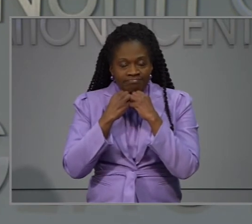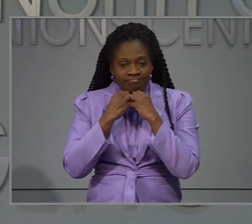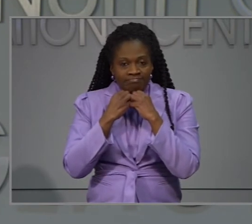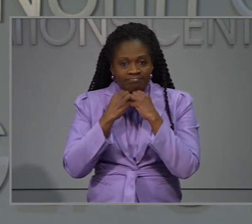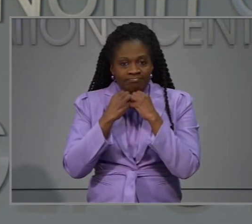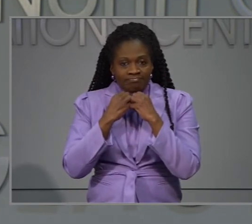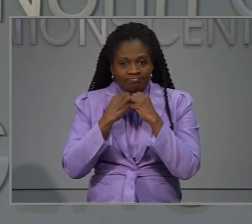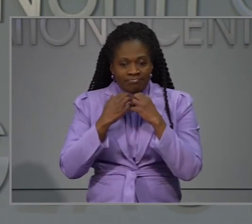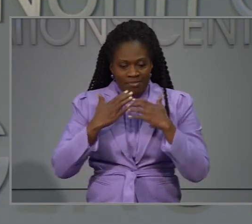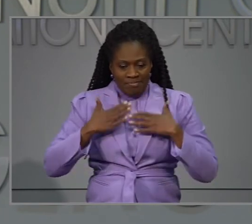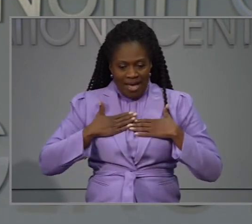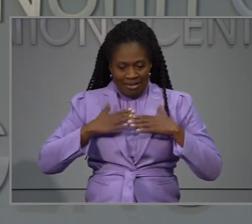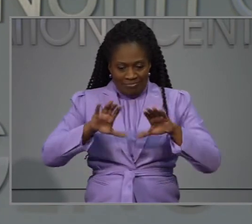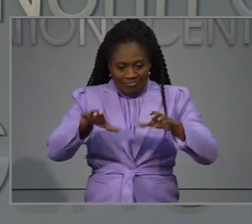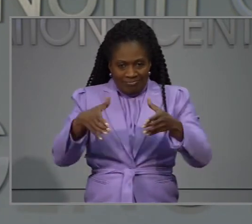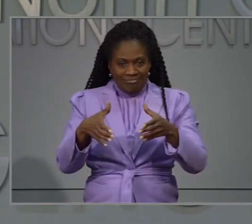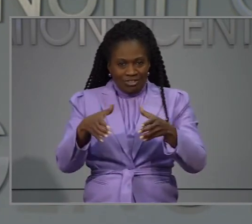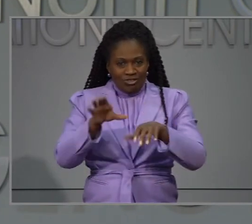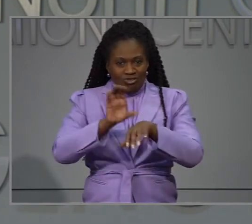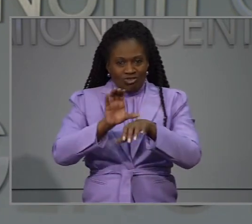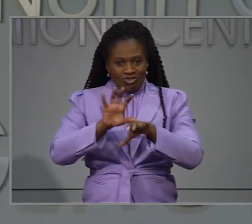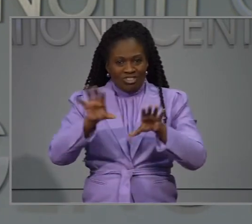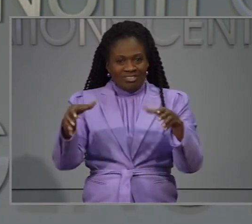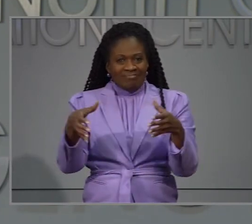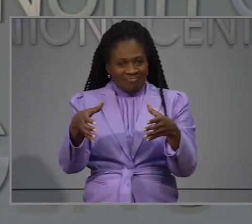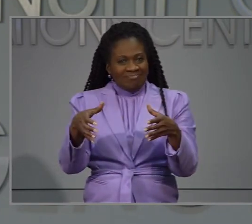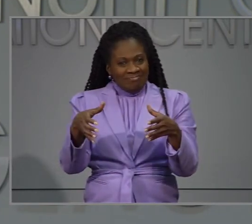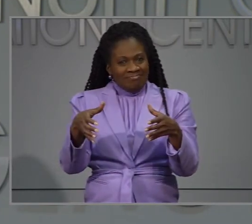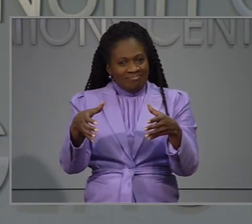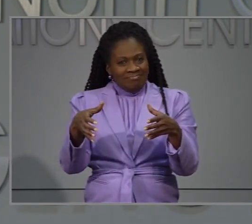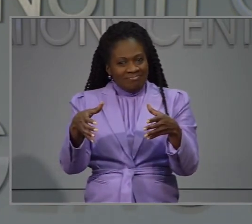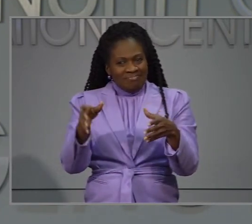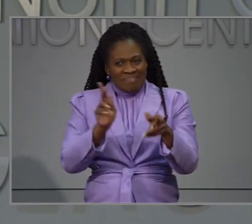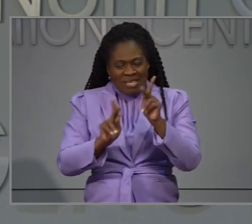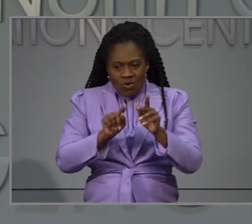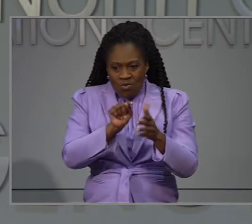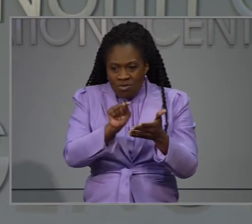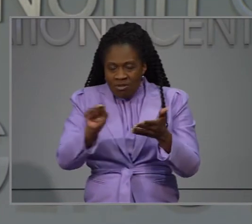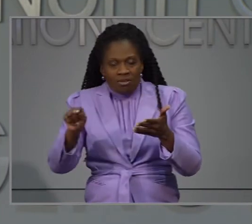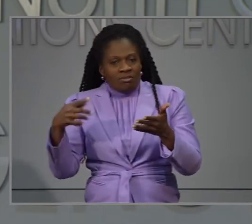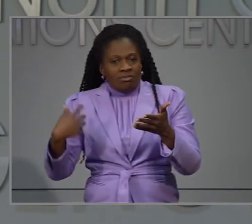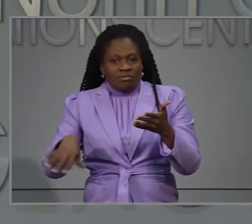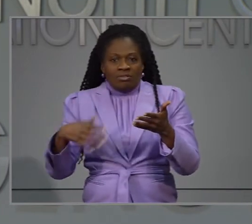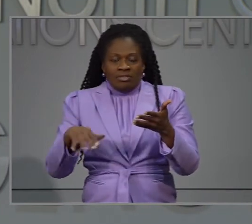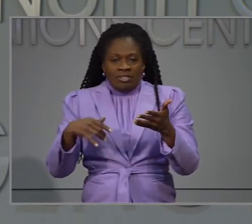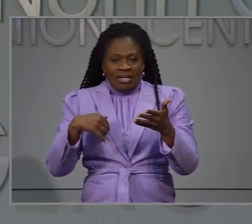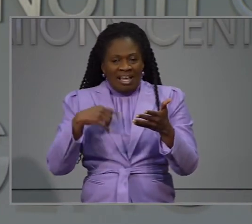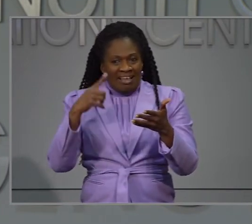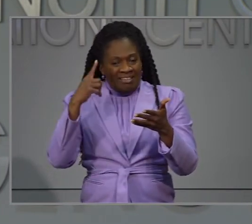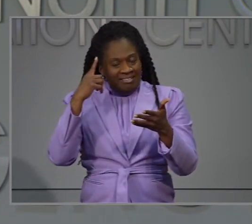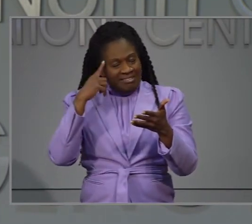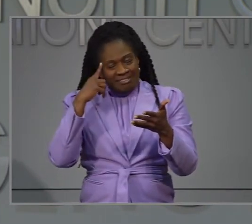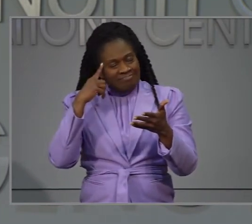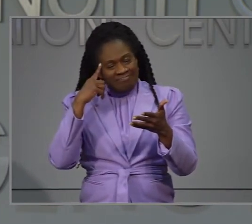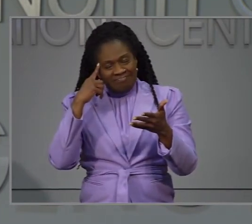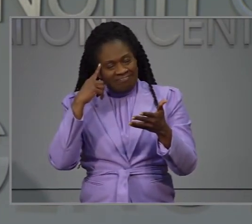en mí con gran mi congregación y yo creo que es irresponsable